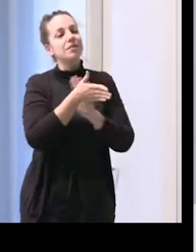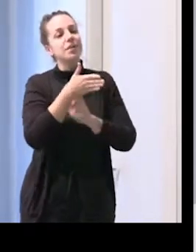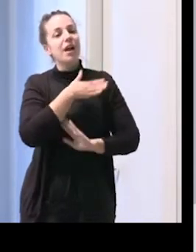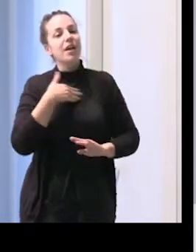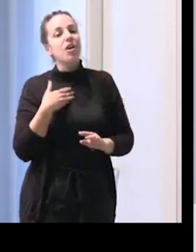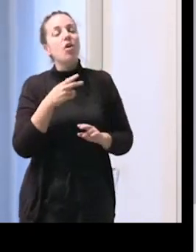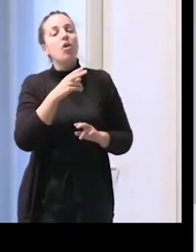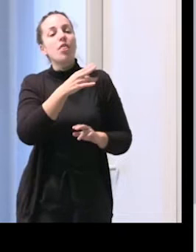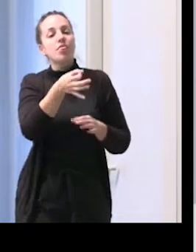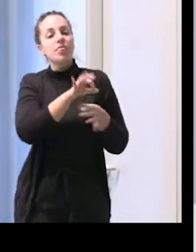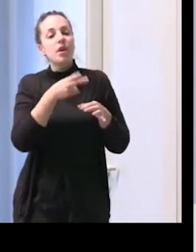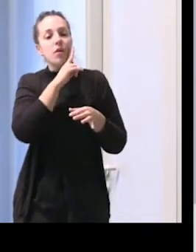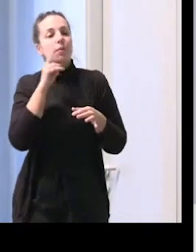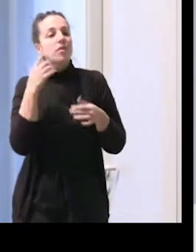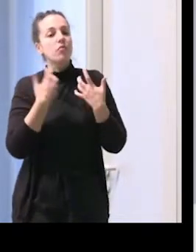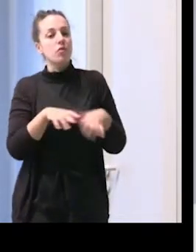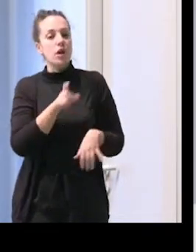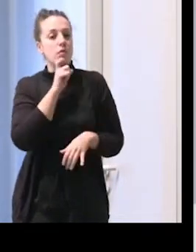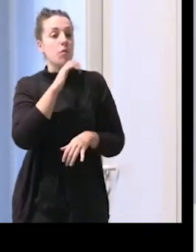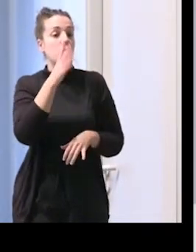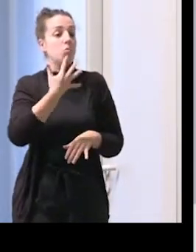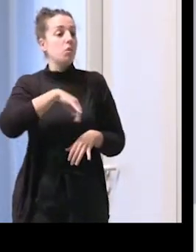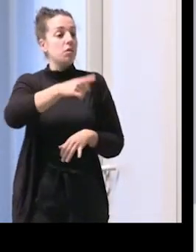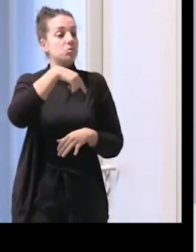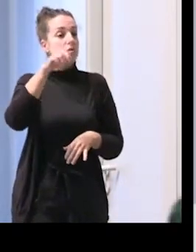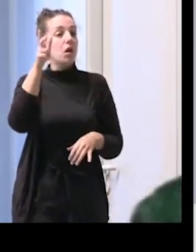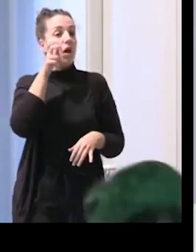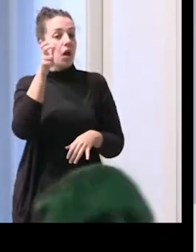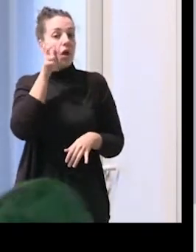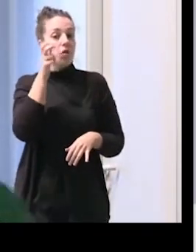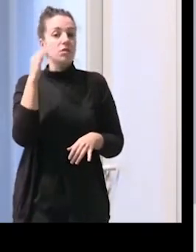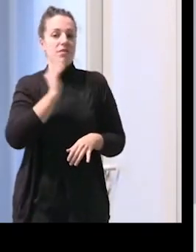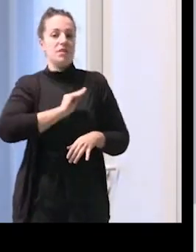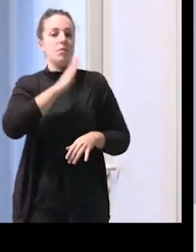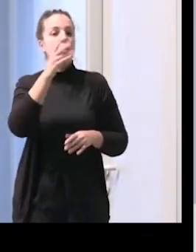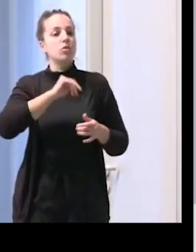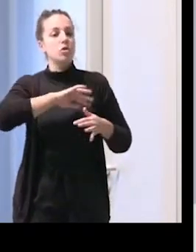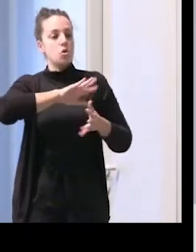células madres que ustedes posiblemente han escuchado mucho en los medios de difusión en los últimos años.